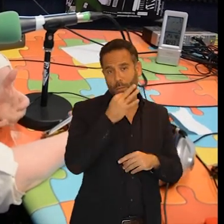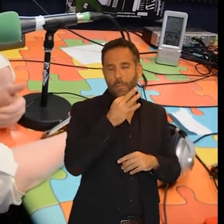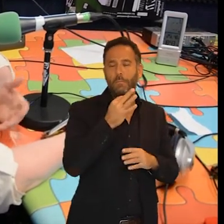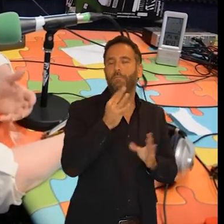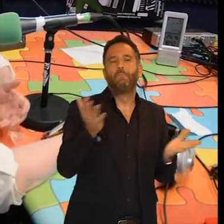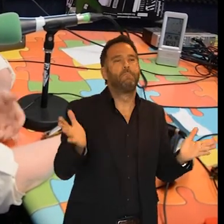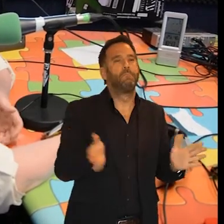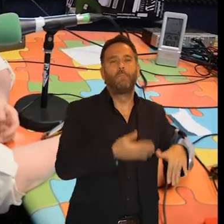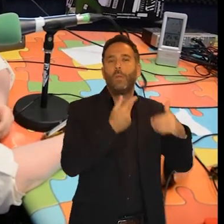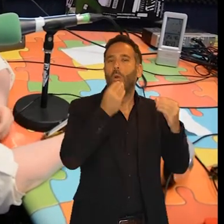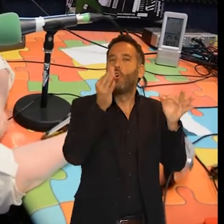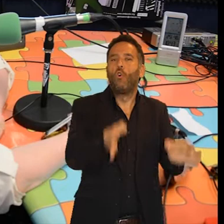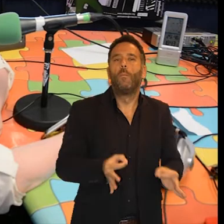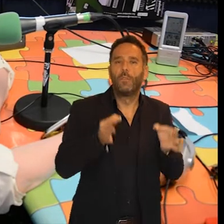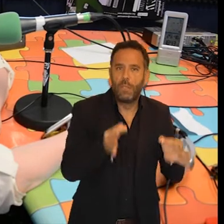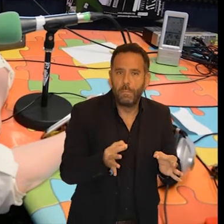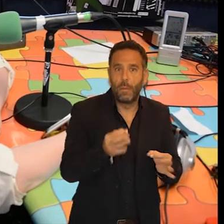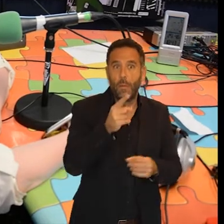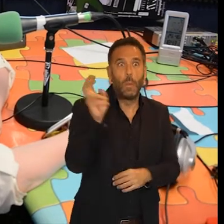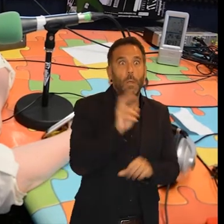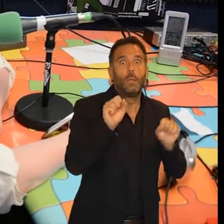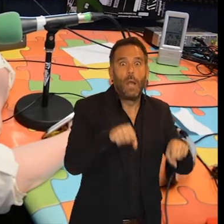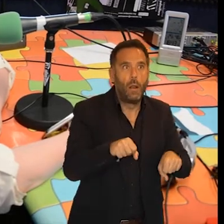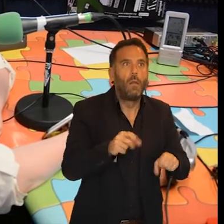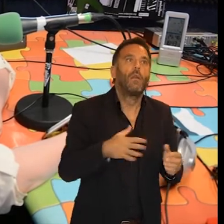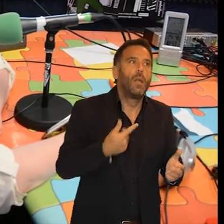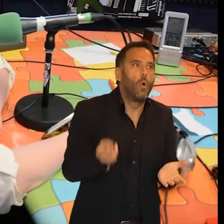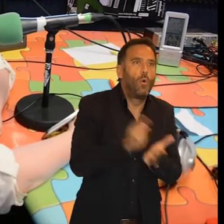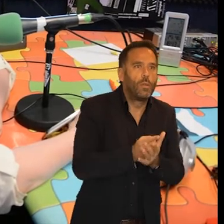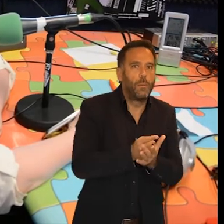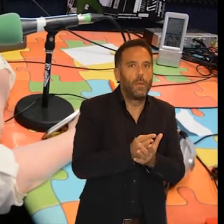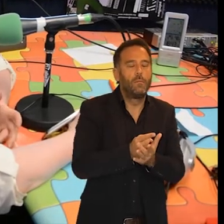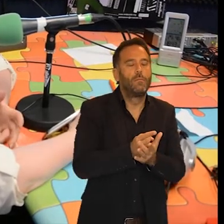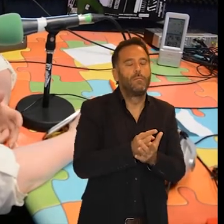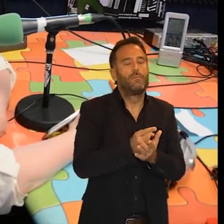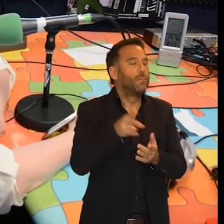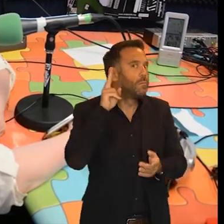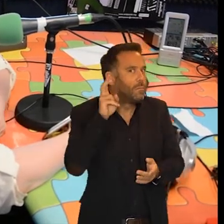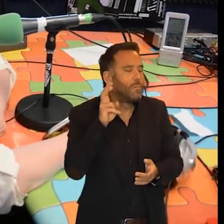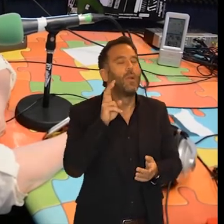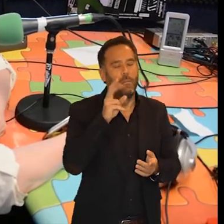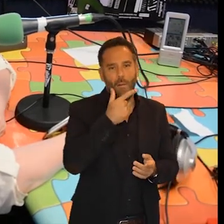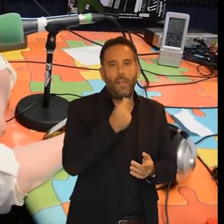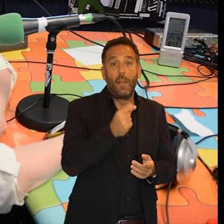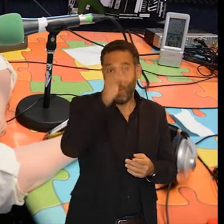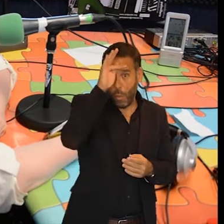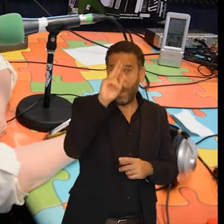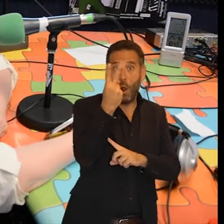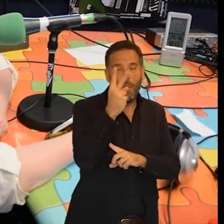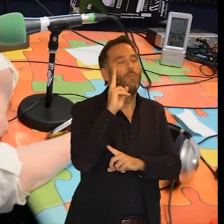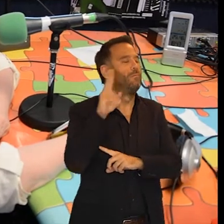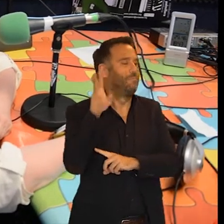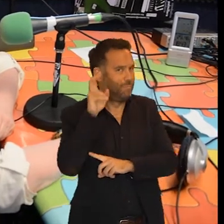siempre, si han llegado tarde y quieren volver a escuchar desde el principio, a las 2 el domingo o en el canal de iVoox. También nos pueden